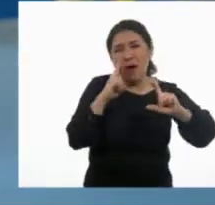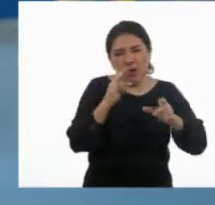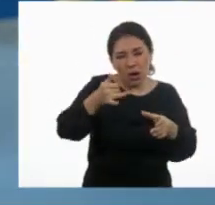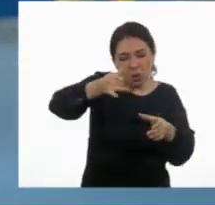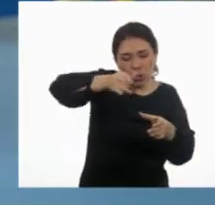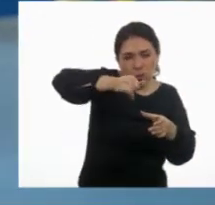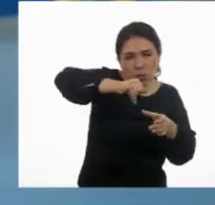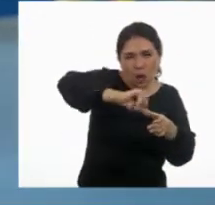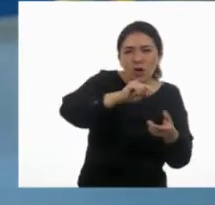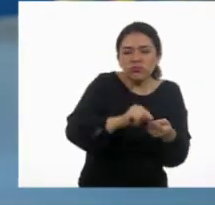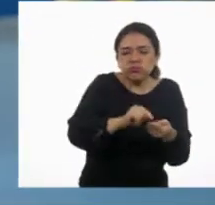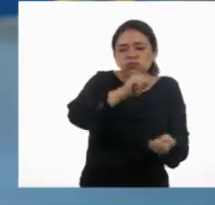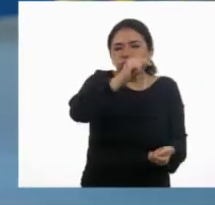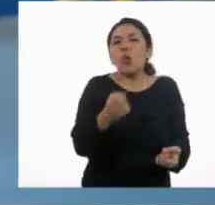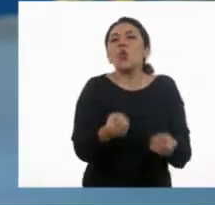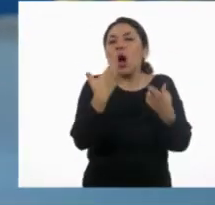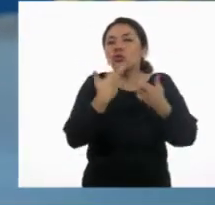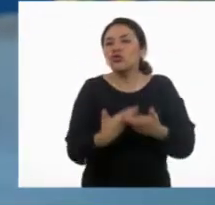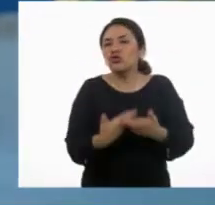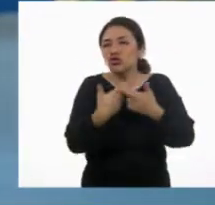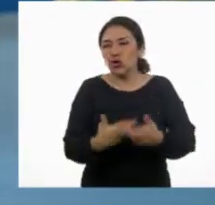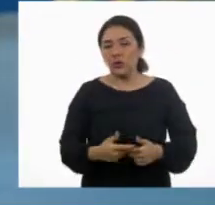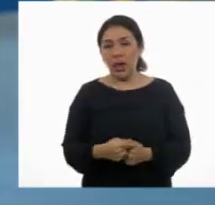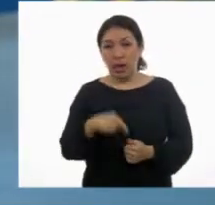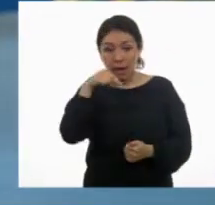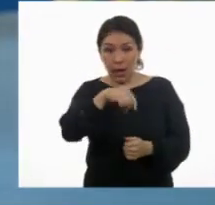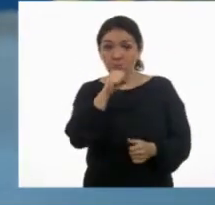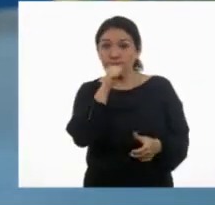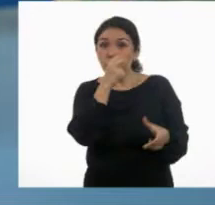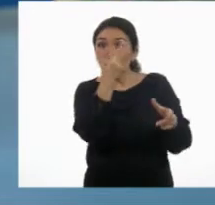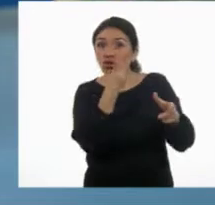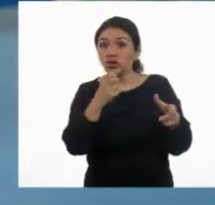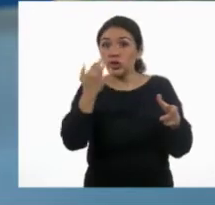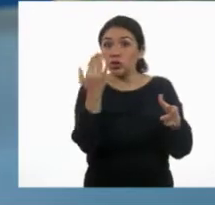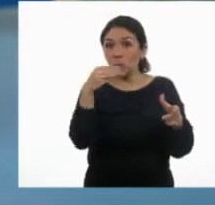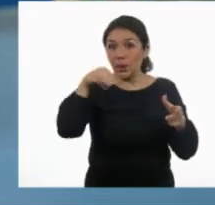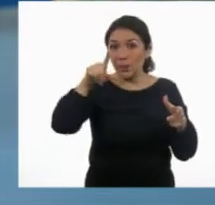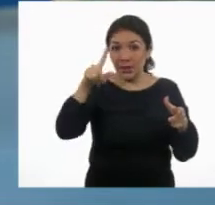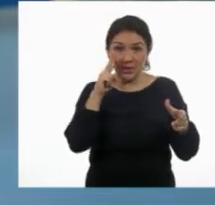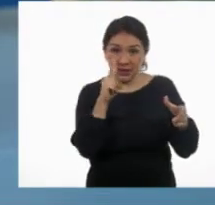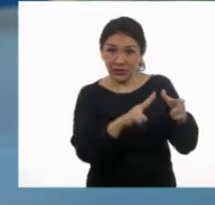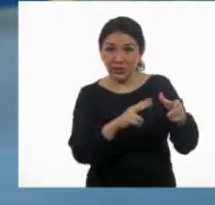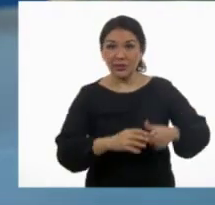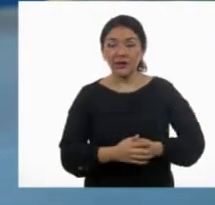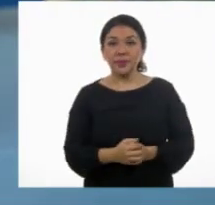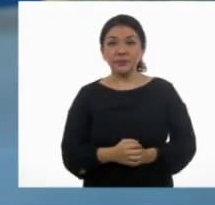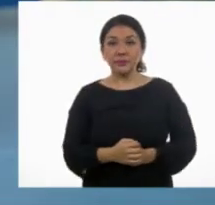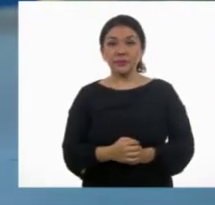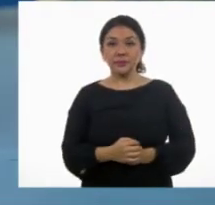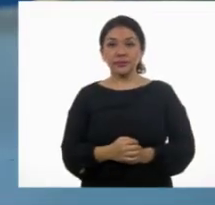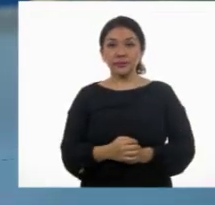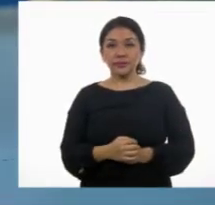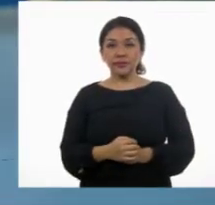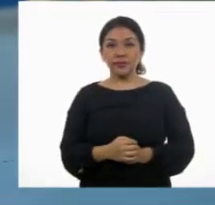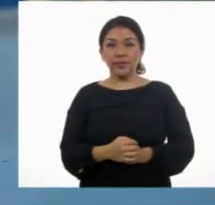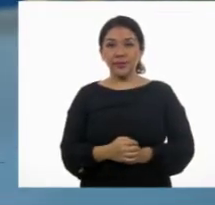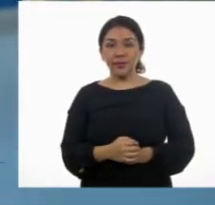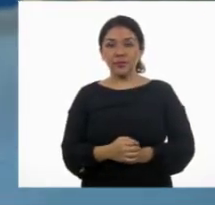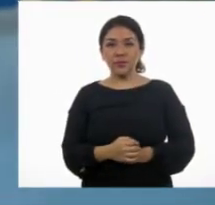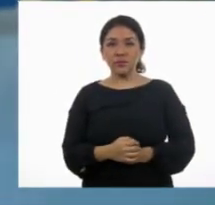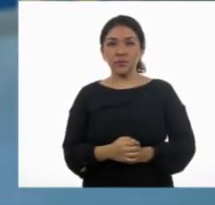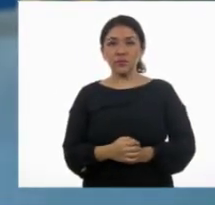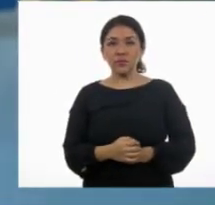ver cuánto nos sobra. Porque esta es de 250 mililitros. A